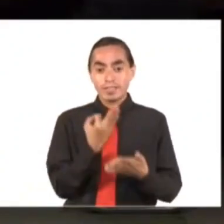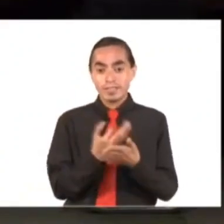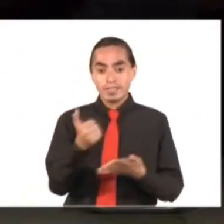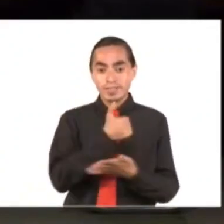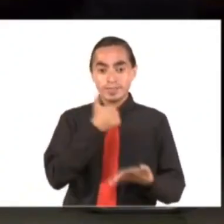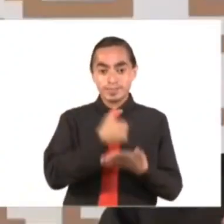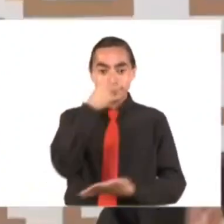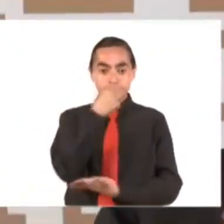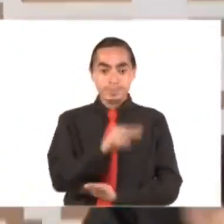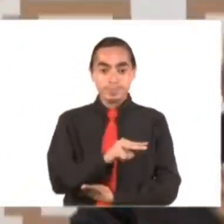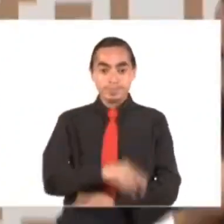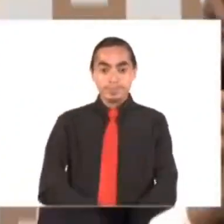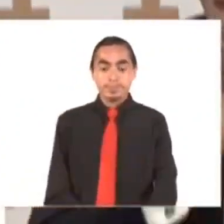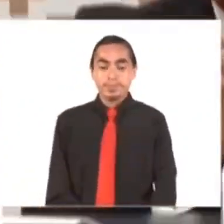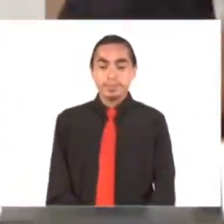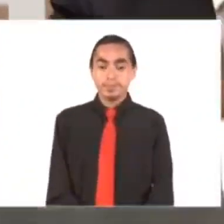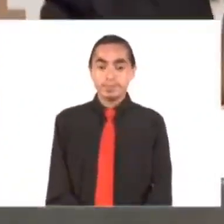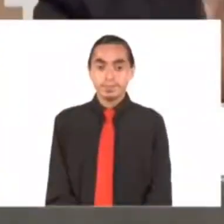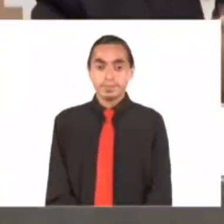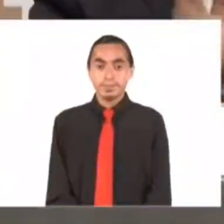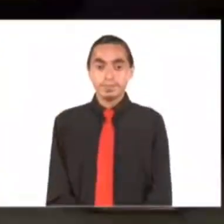México.